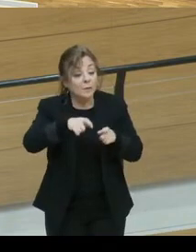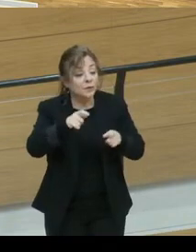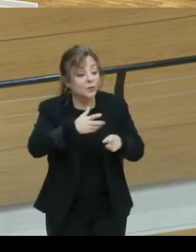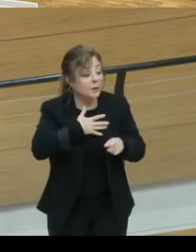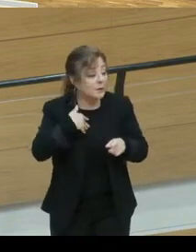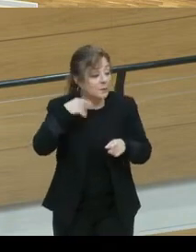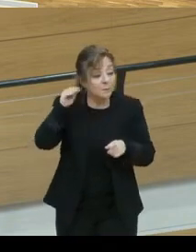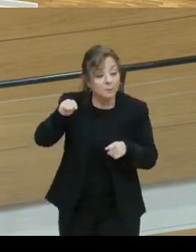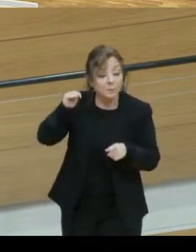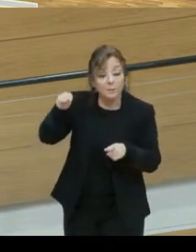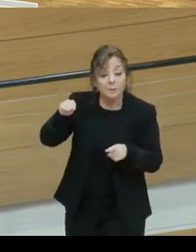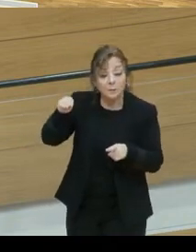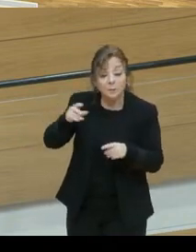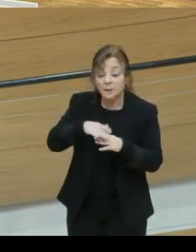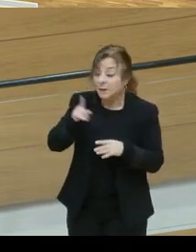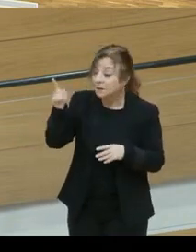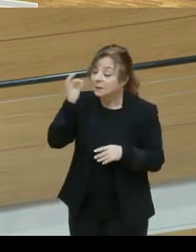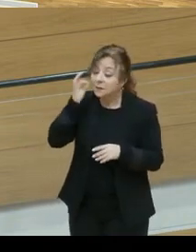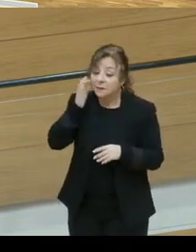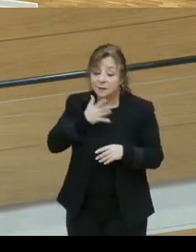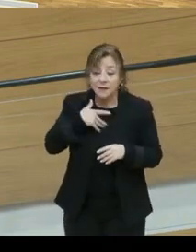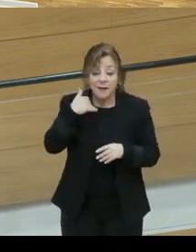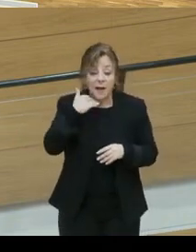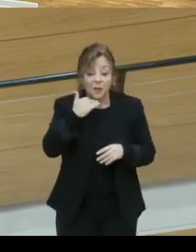pregunta para ella?